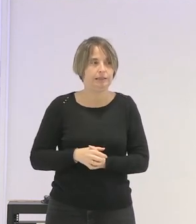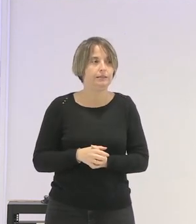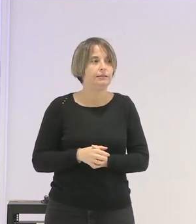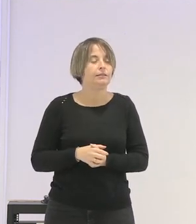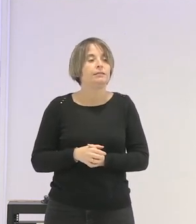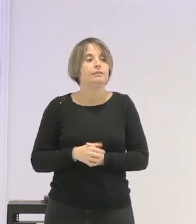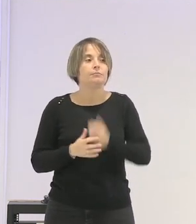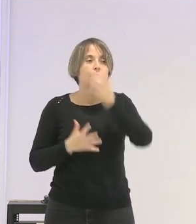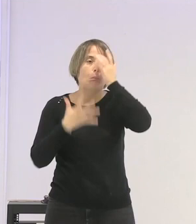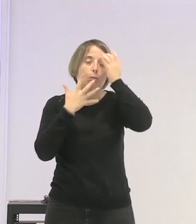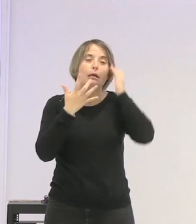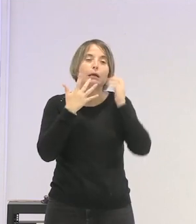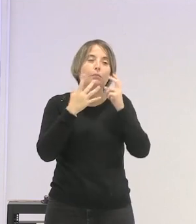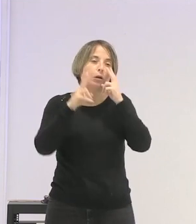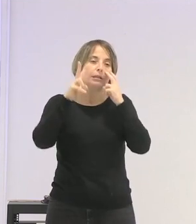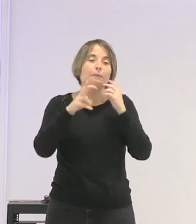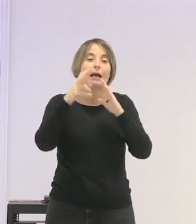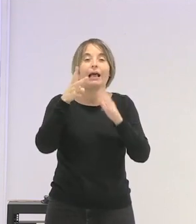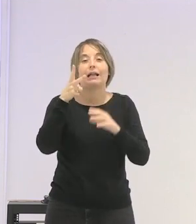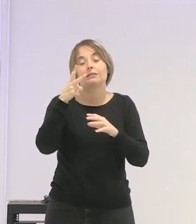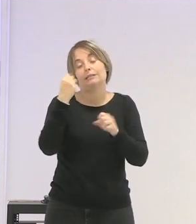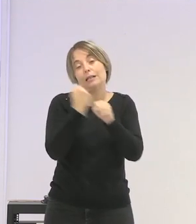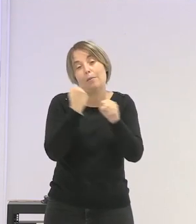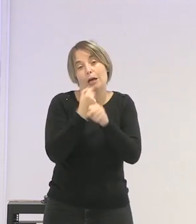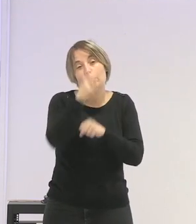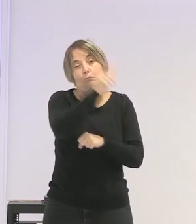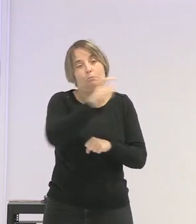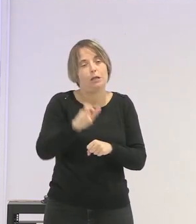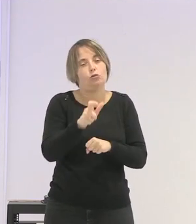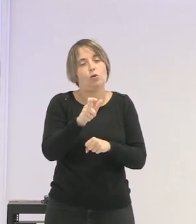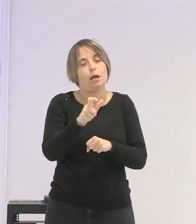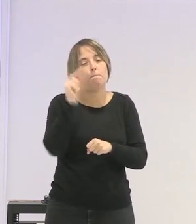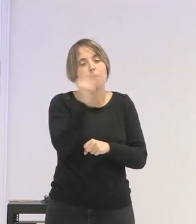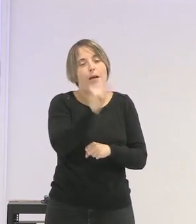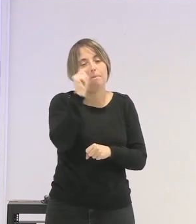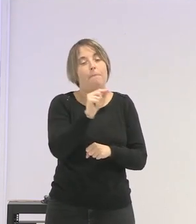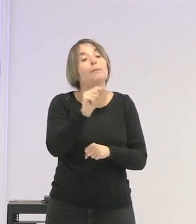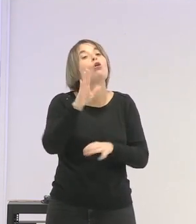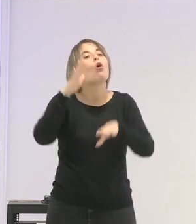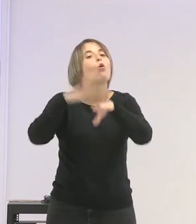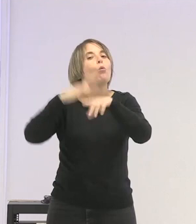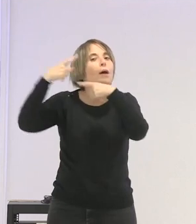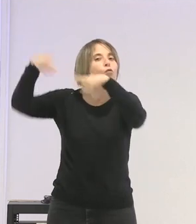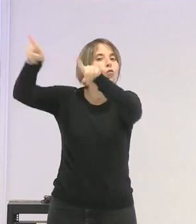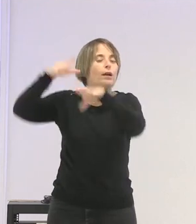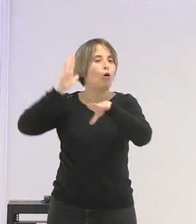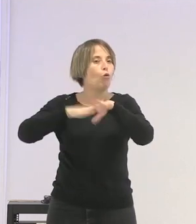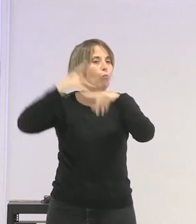Mientras se aumenta la explotación de los trabajadores aquí, digamos, se culpa a los de fuera, ¿no? Es culpa de los